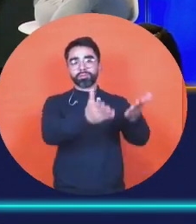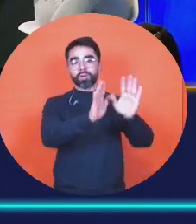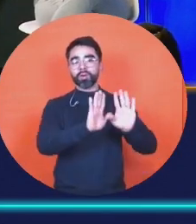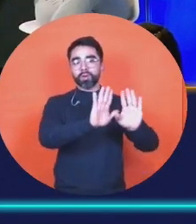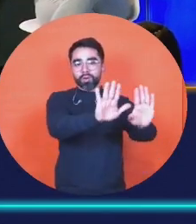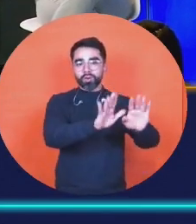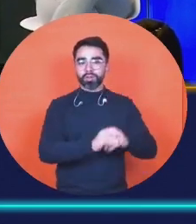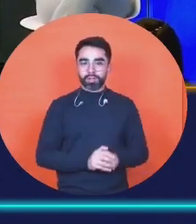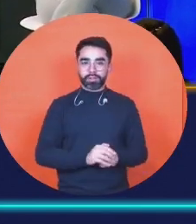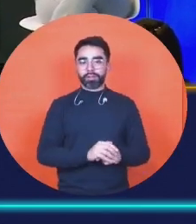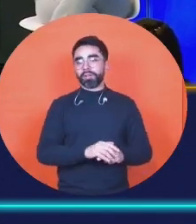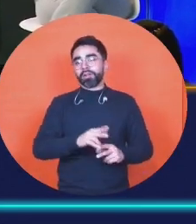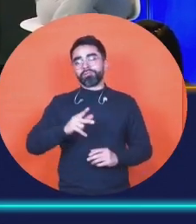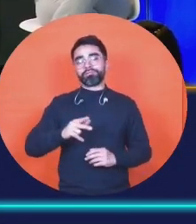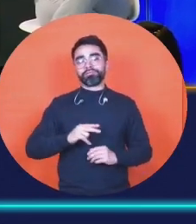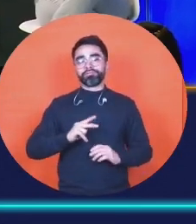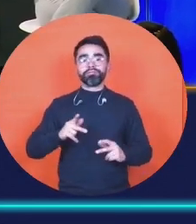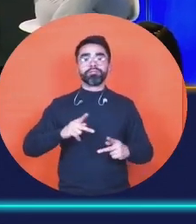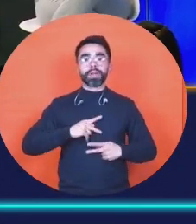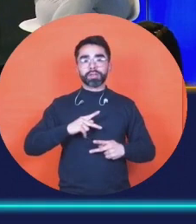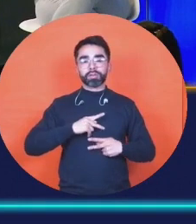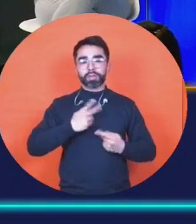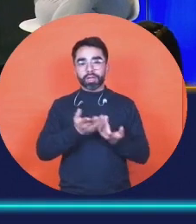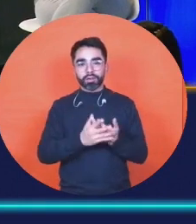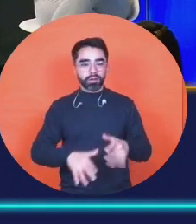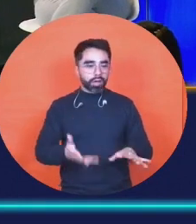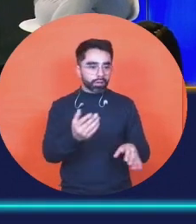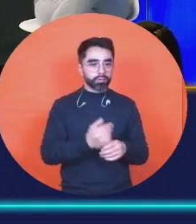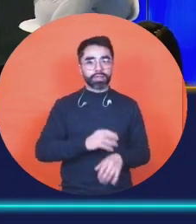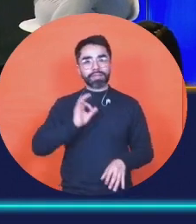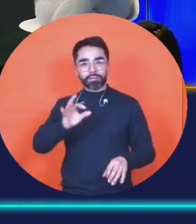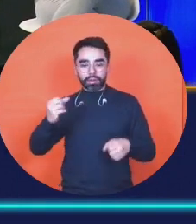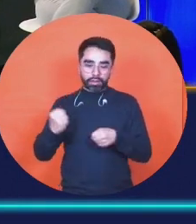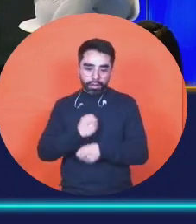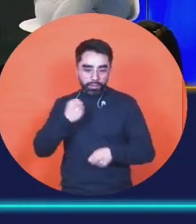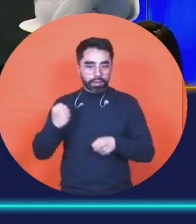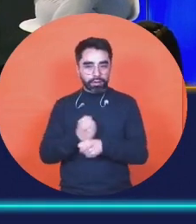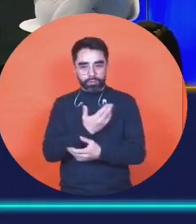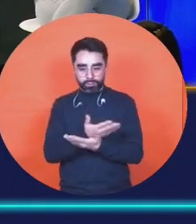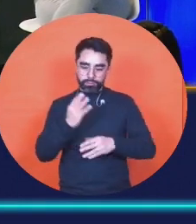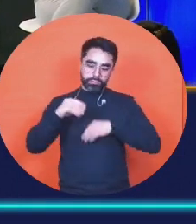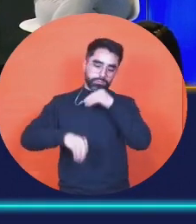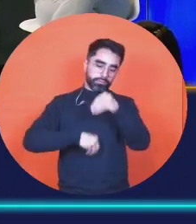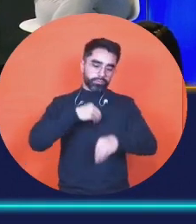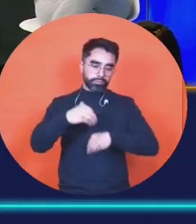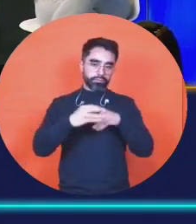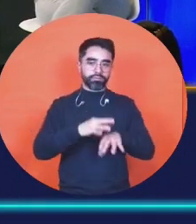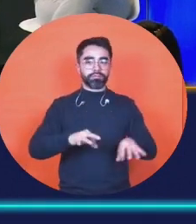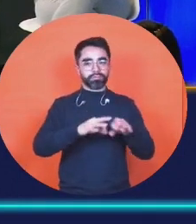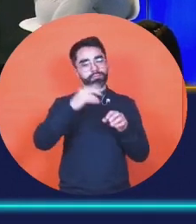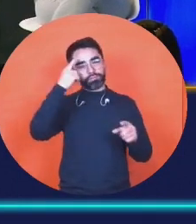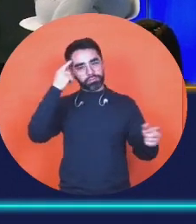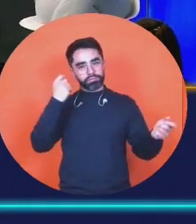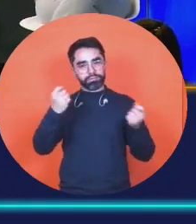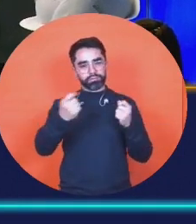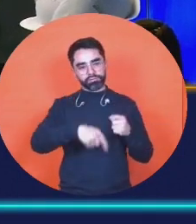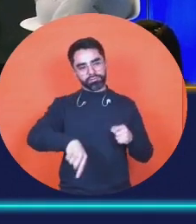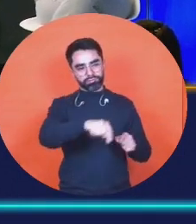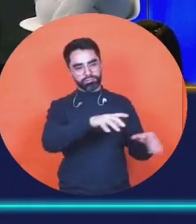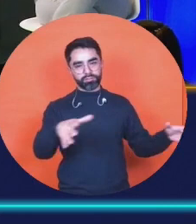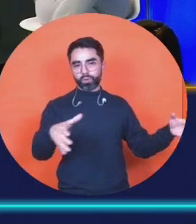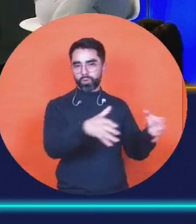del trabajo y uno planea para estar trabajando todo el tiempo. Entonces hay una estrategia, por ejemplo, en los dailies, que es